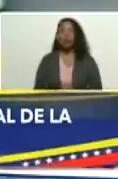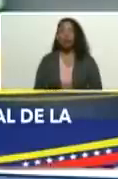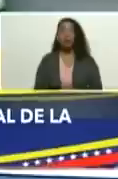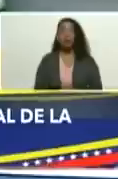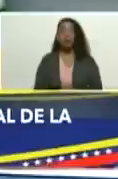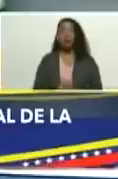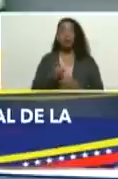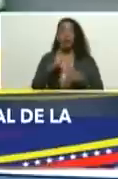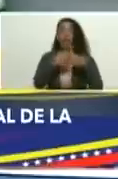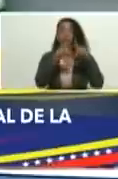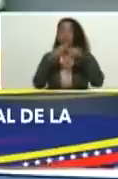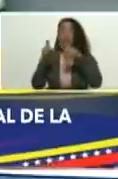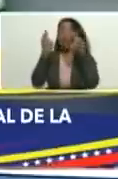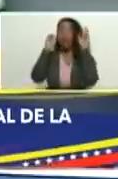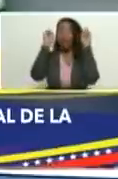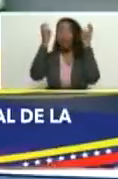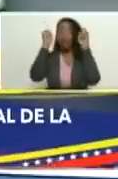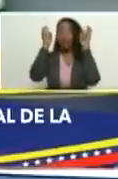diversas dimensiones.